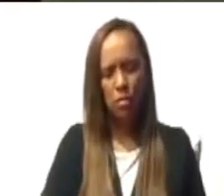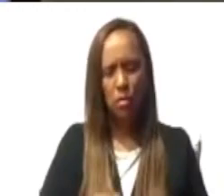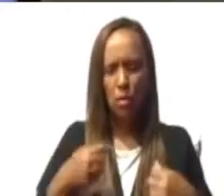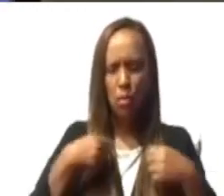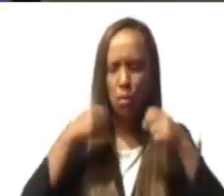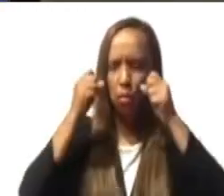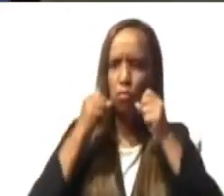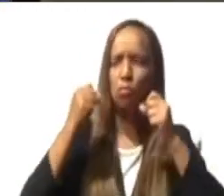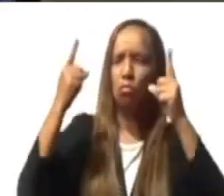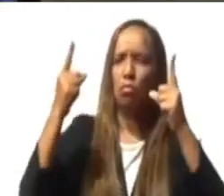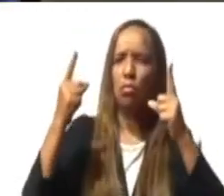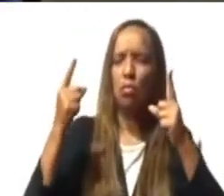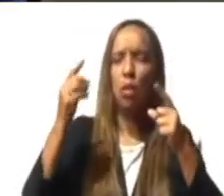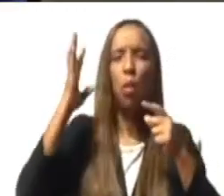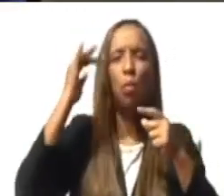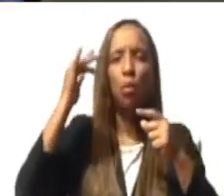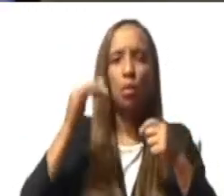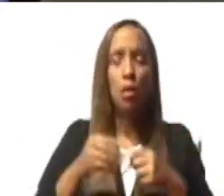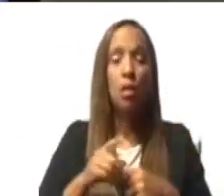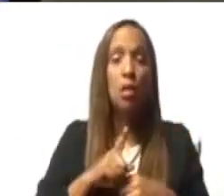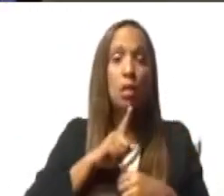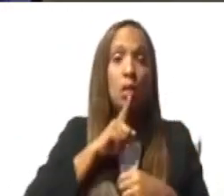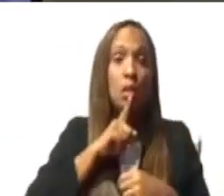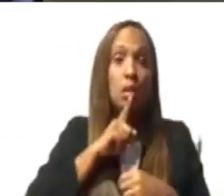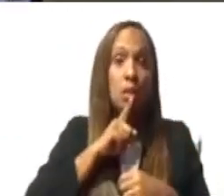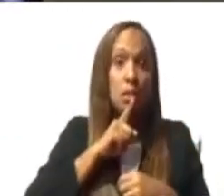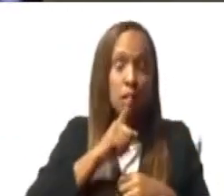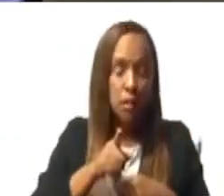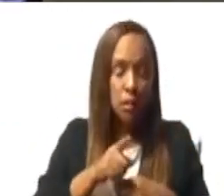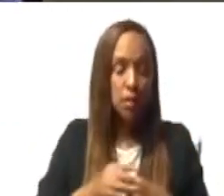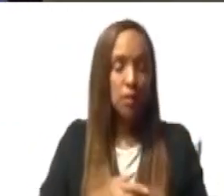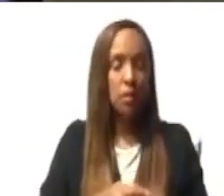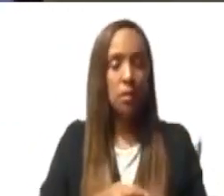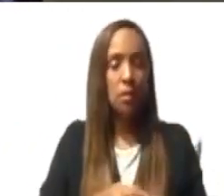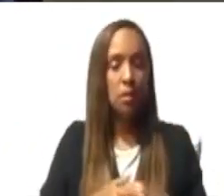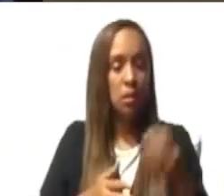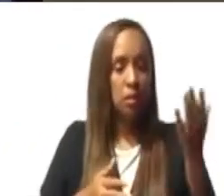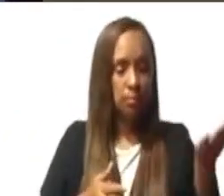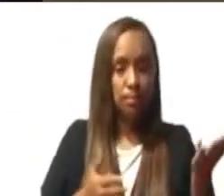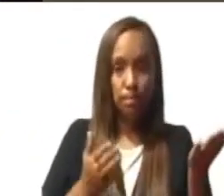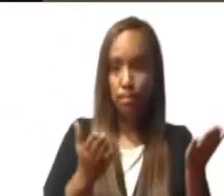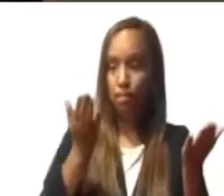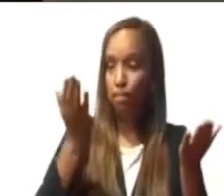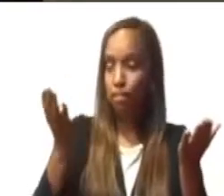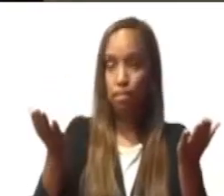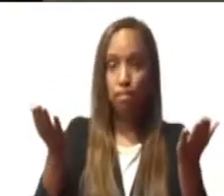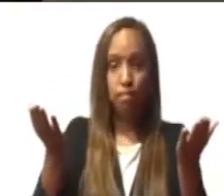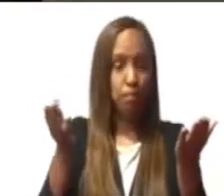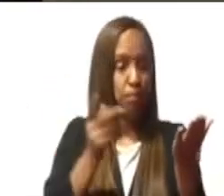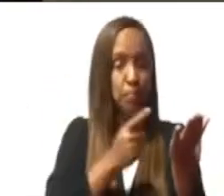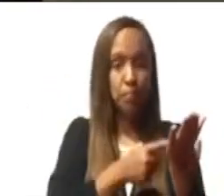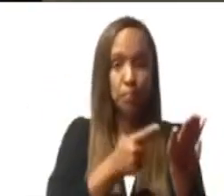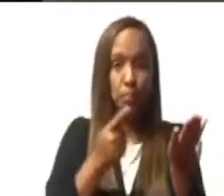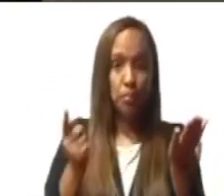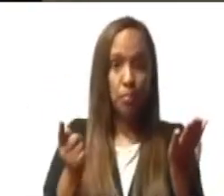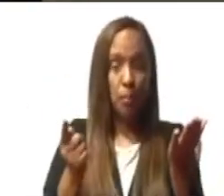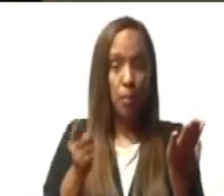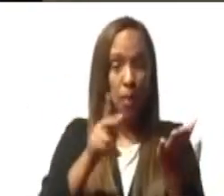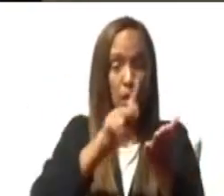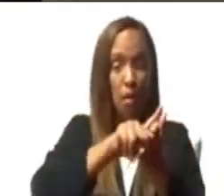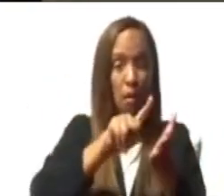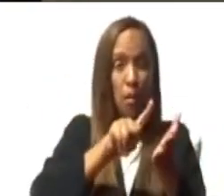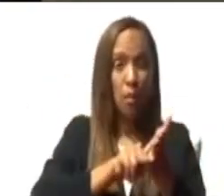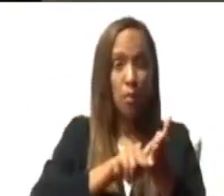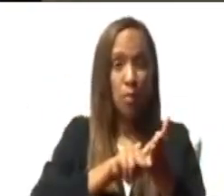los especialistas en esta materia deberán responder. En el párrafo